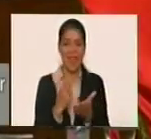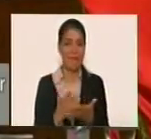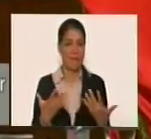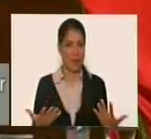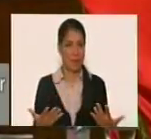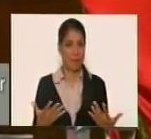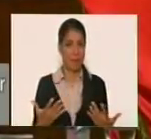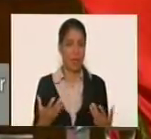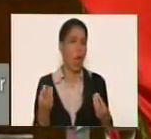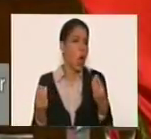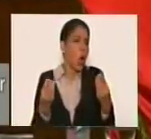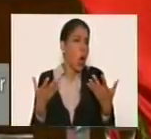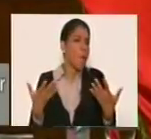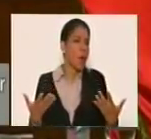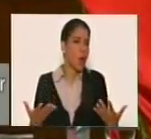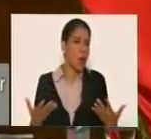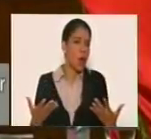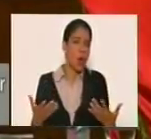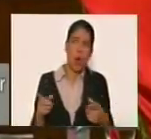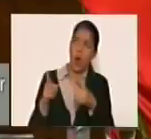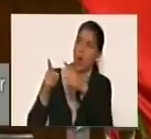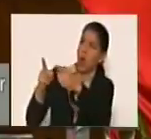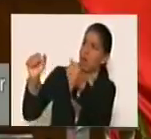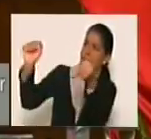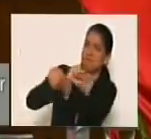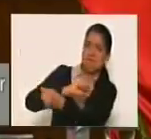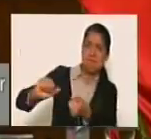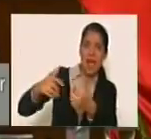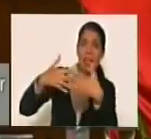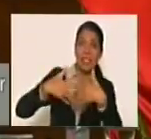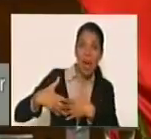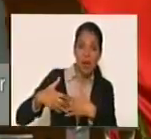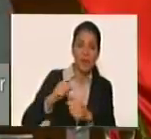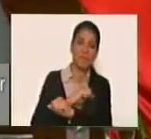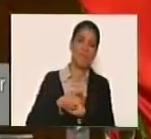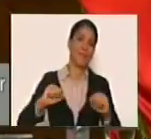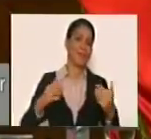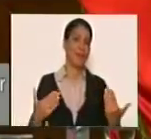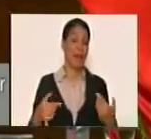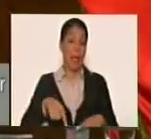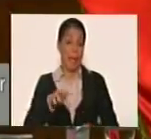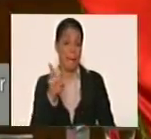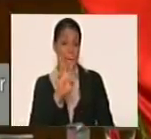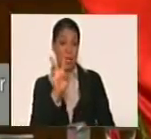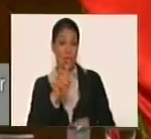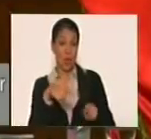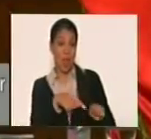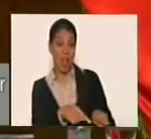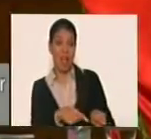La única manera es que liquidemos el imperialismo. Pero mientras exista el imperialismo, esta revolución va a estar amenazada.